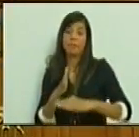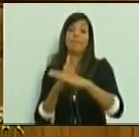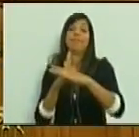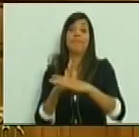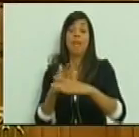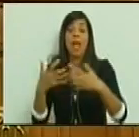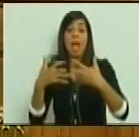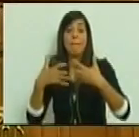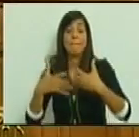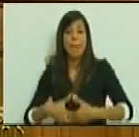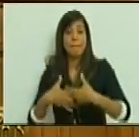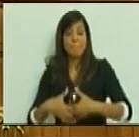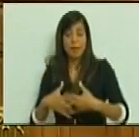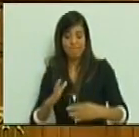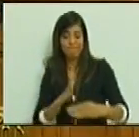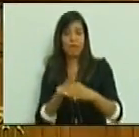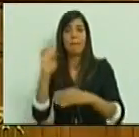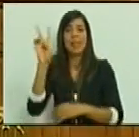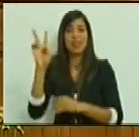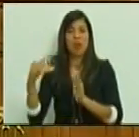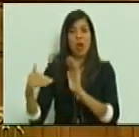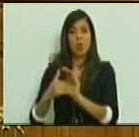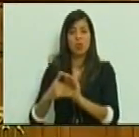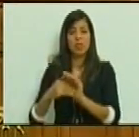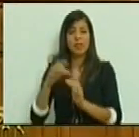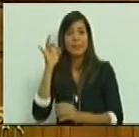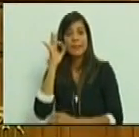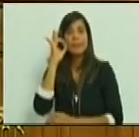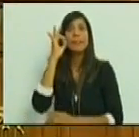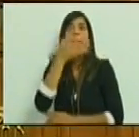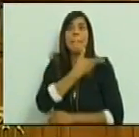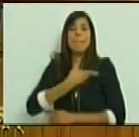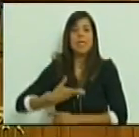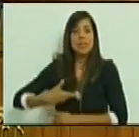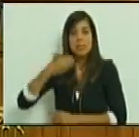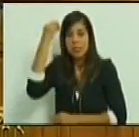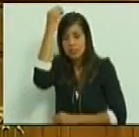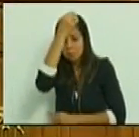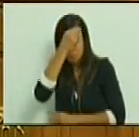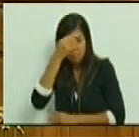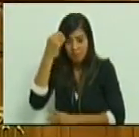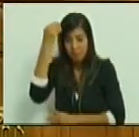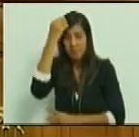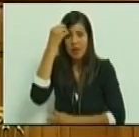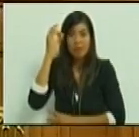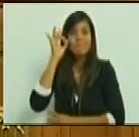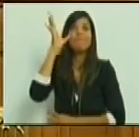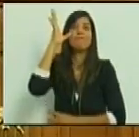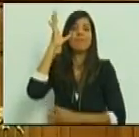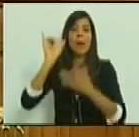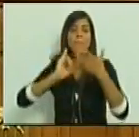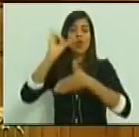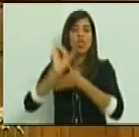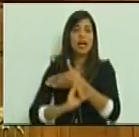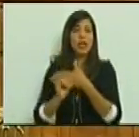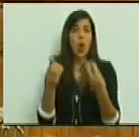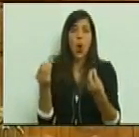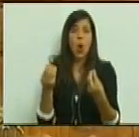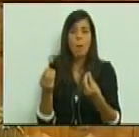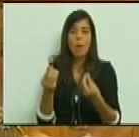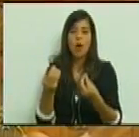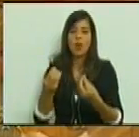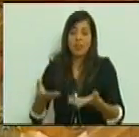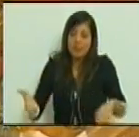cierre, el compañero presidente plantea una opción que nos permita, en primer lugar, fortalecer